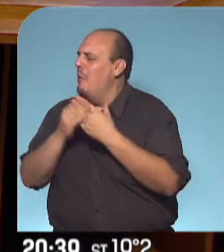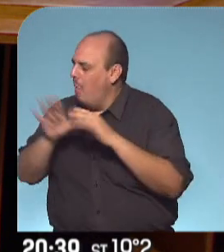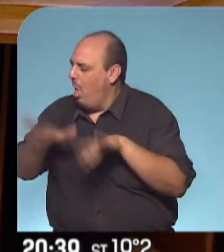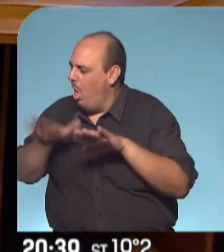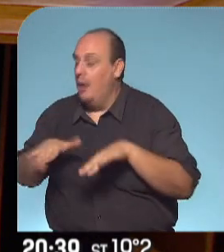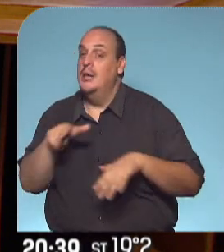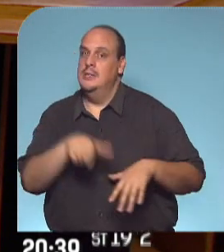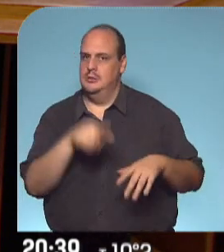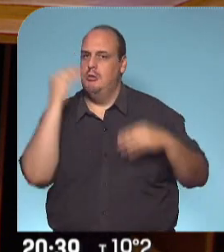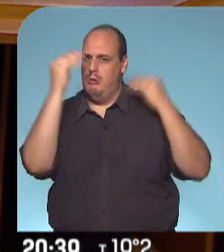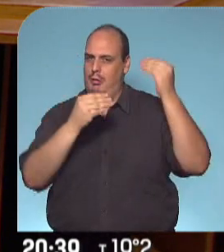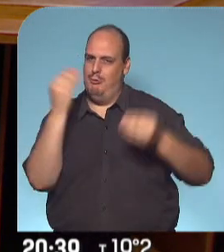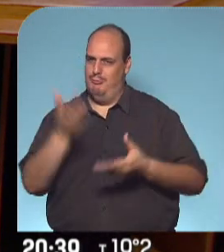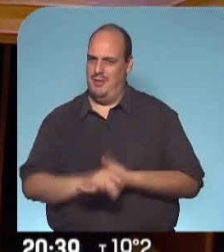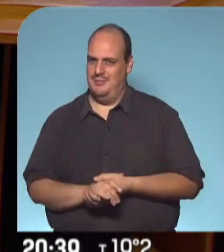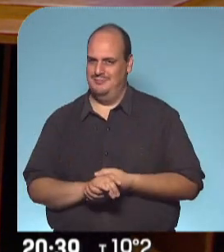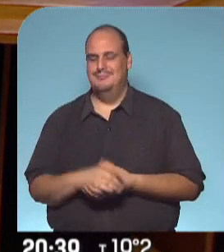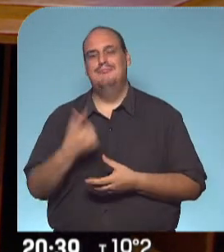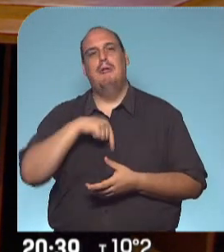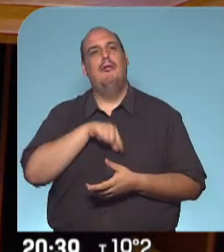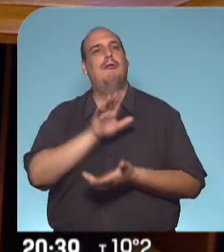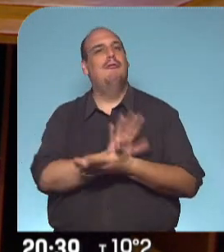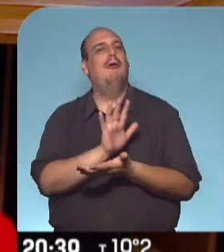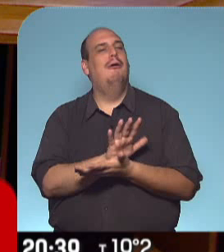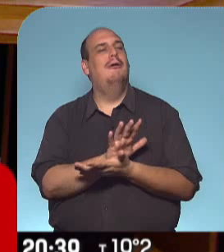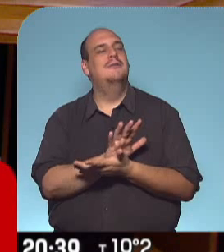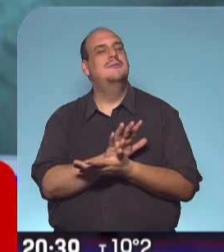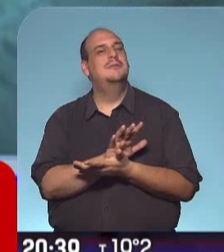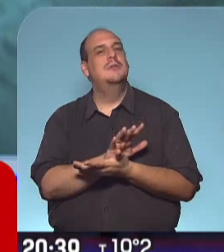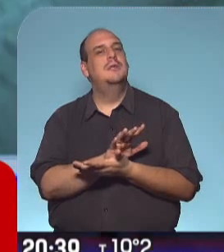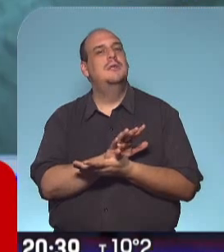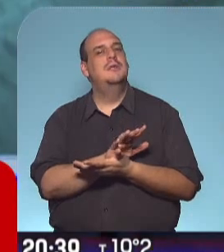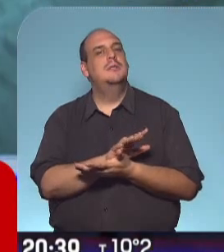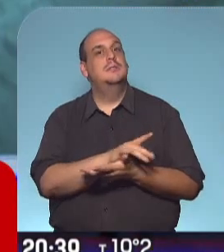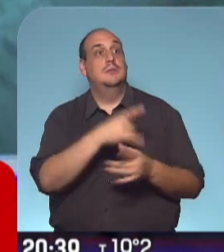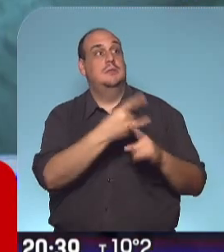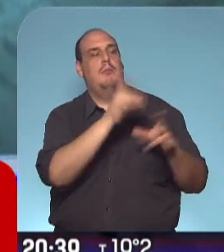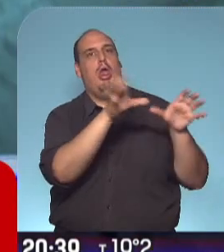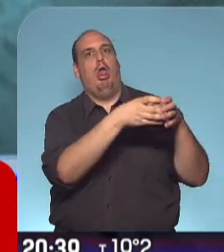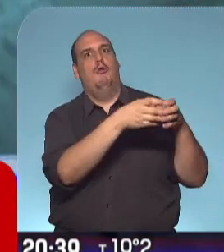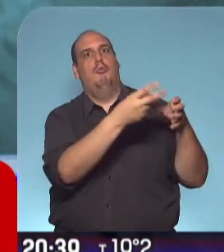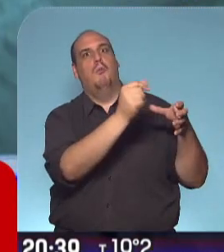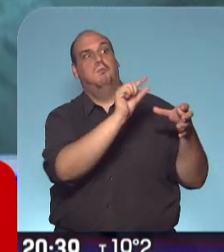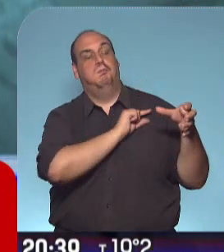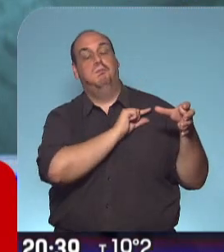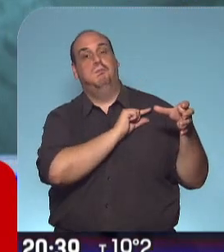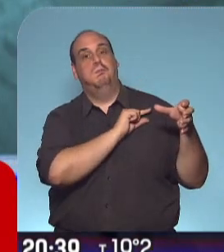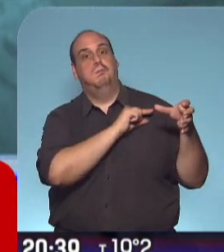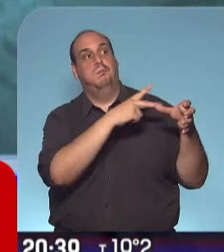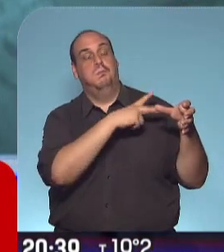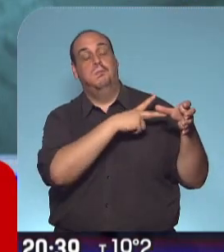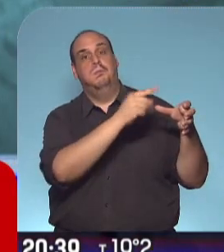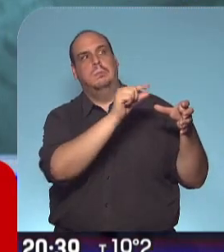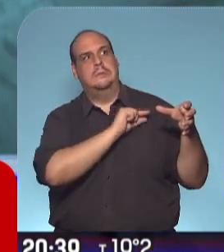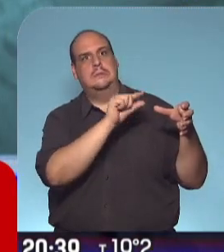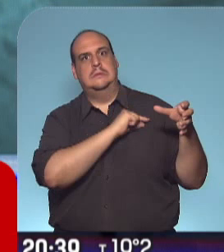¿cierto? Porque muchas veces se escucha o se lee la versión de los bonistas. Y esa versión, que probablemente